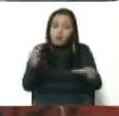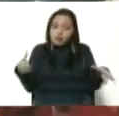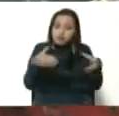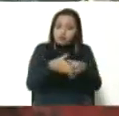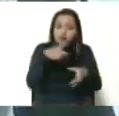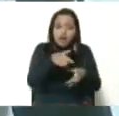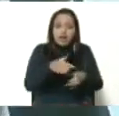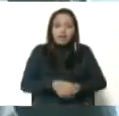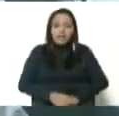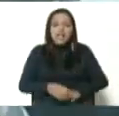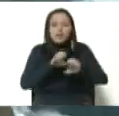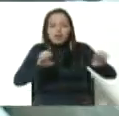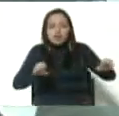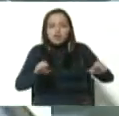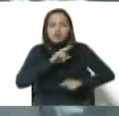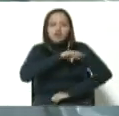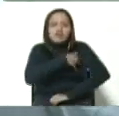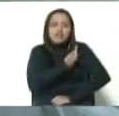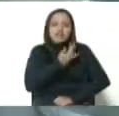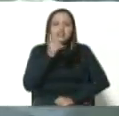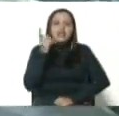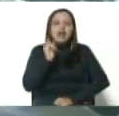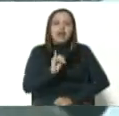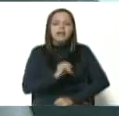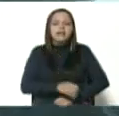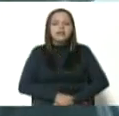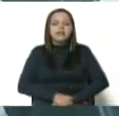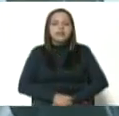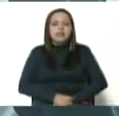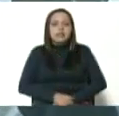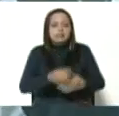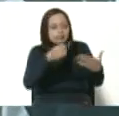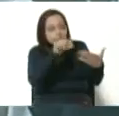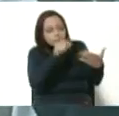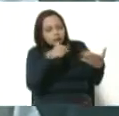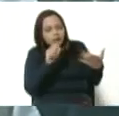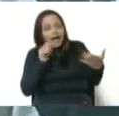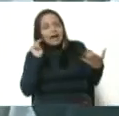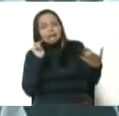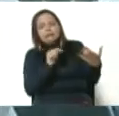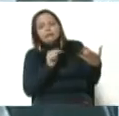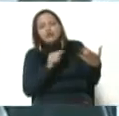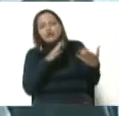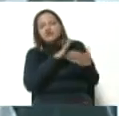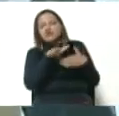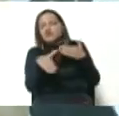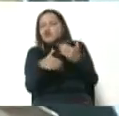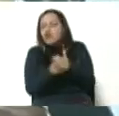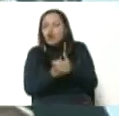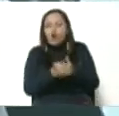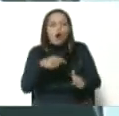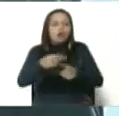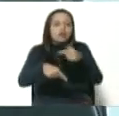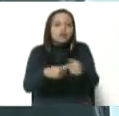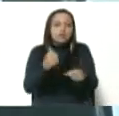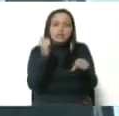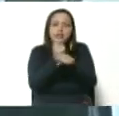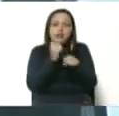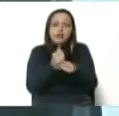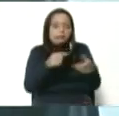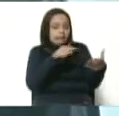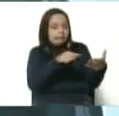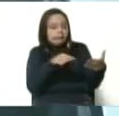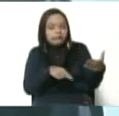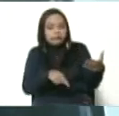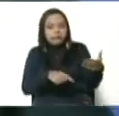informe de la educación universitaria, y hemos venido verificando todas las consecuencias en los trabajadores y trabajadoras. Pero